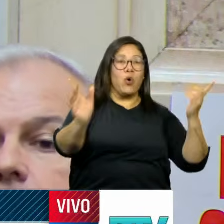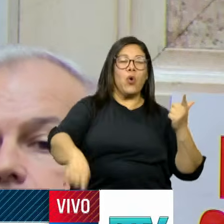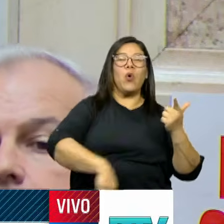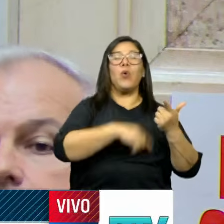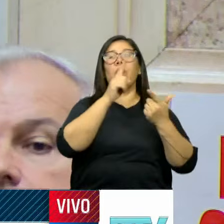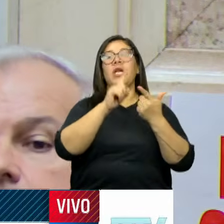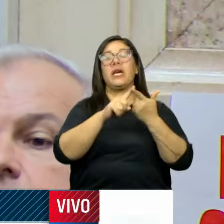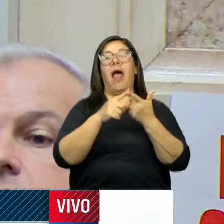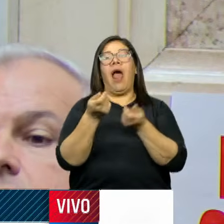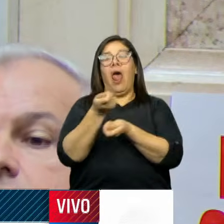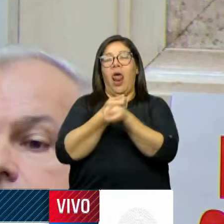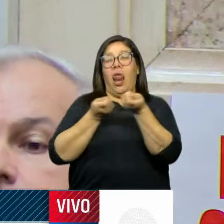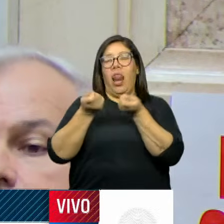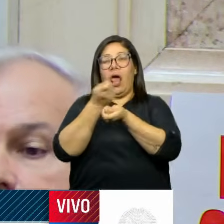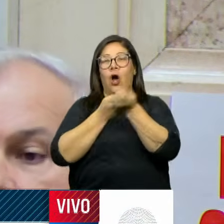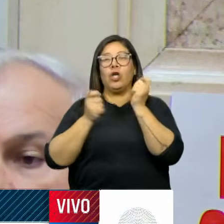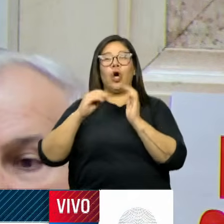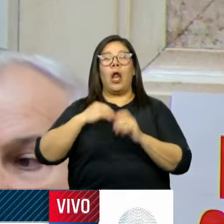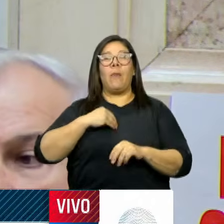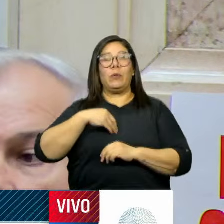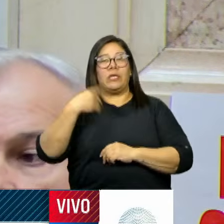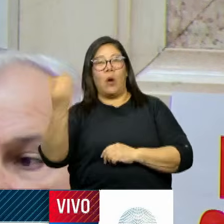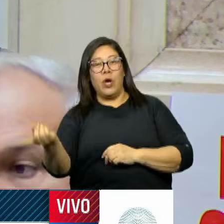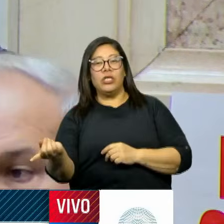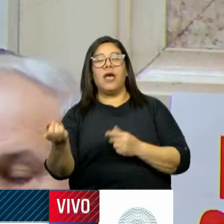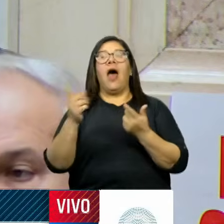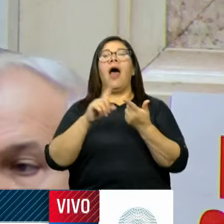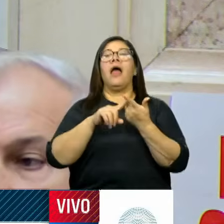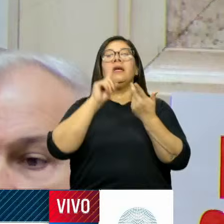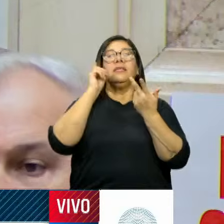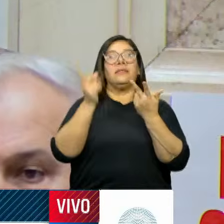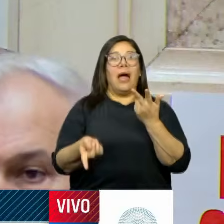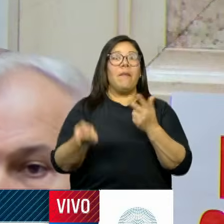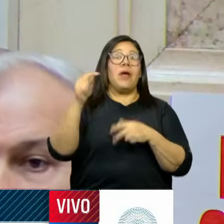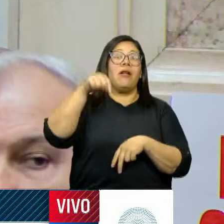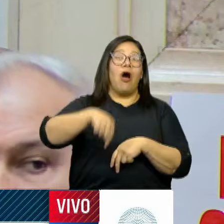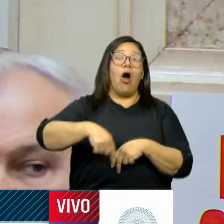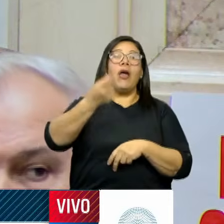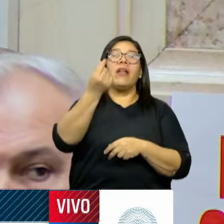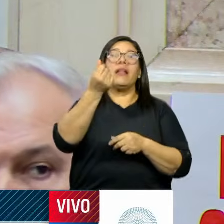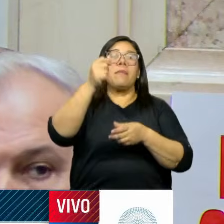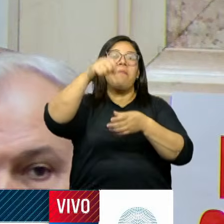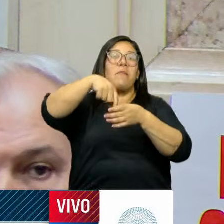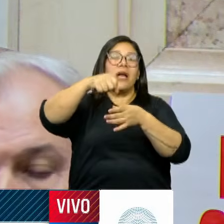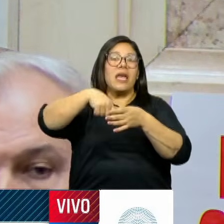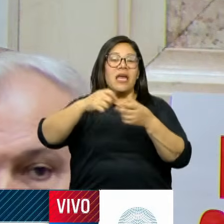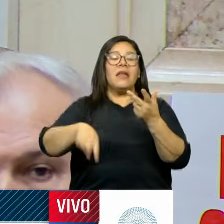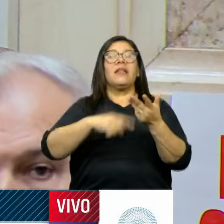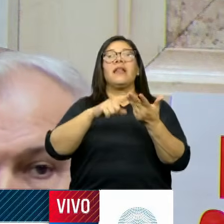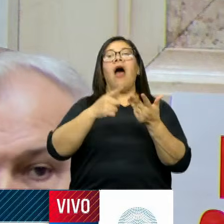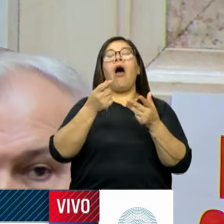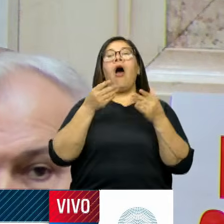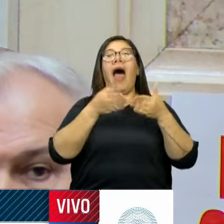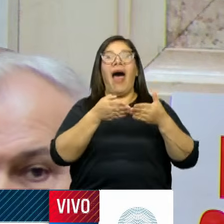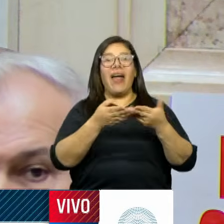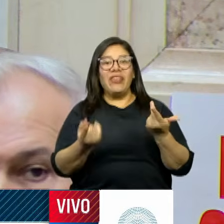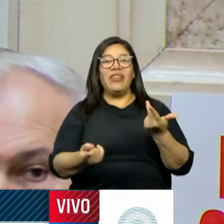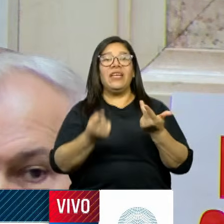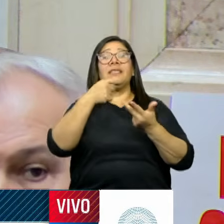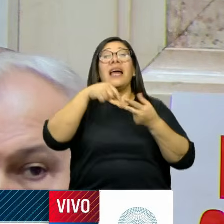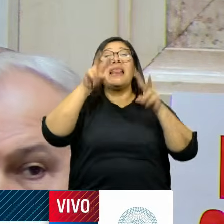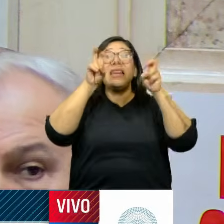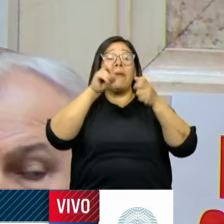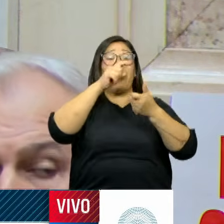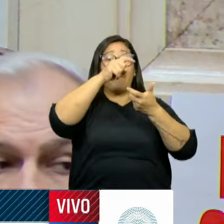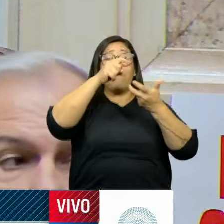de Coder en la provincia de Buenos Aires, hoy la criptoestafa, la causa Andis y todos los